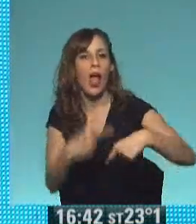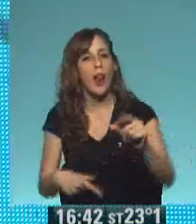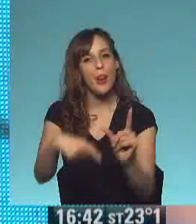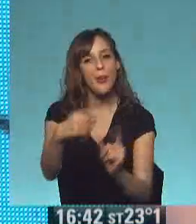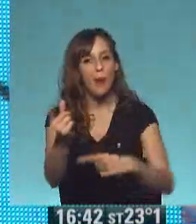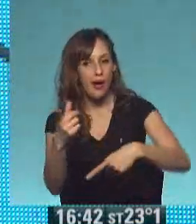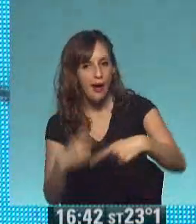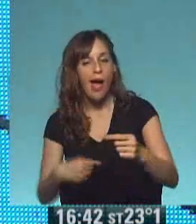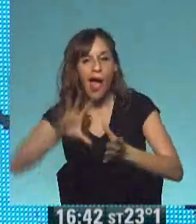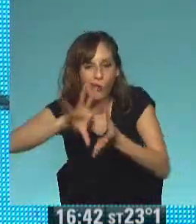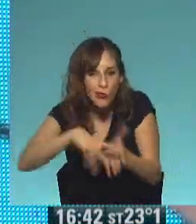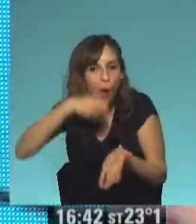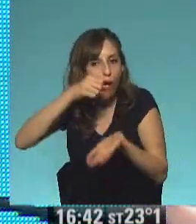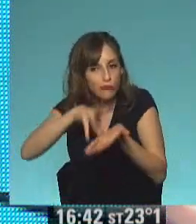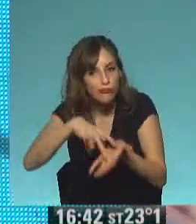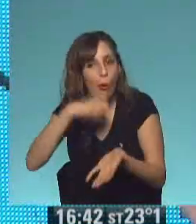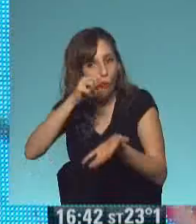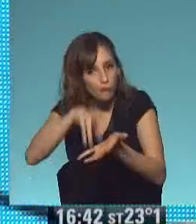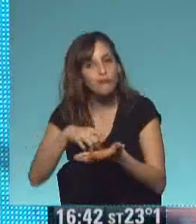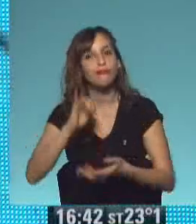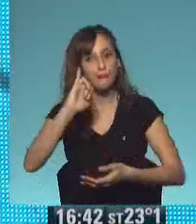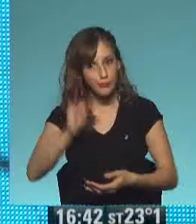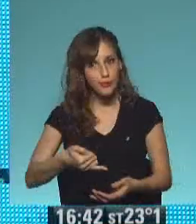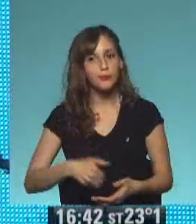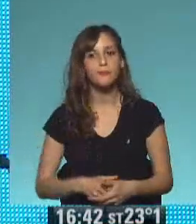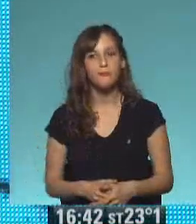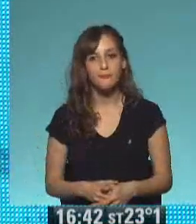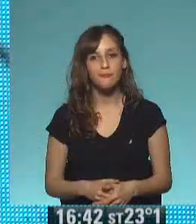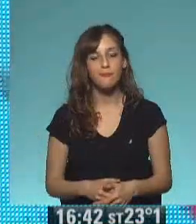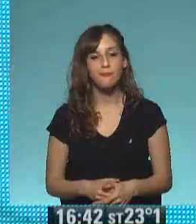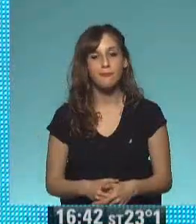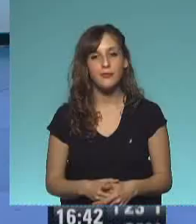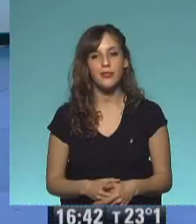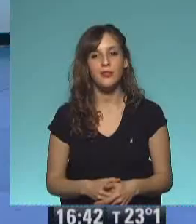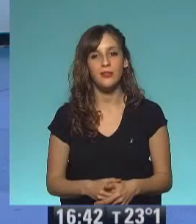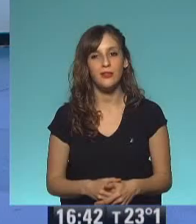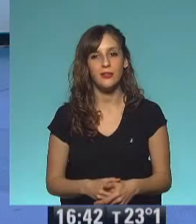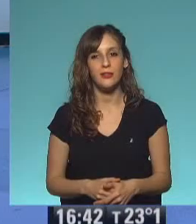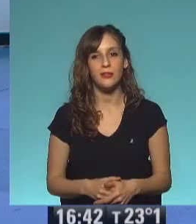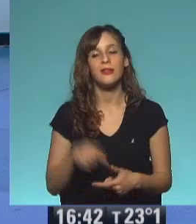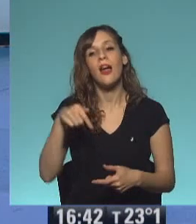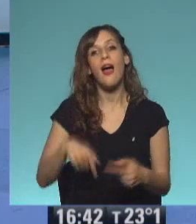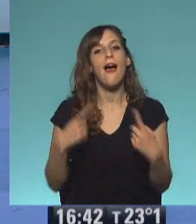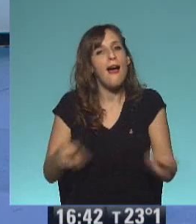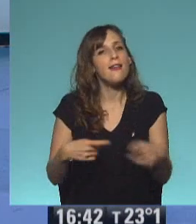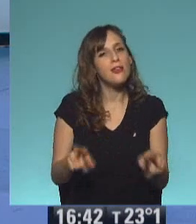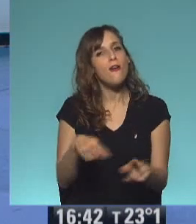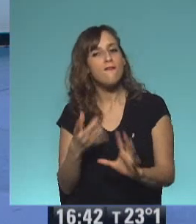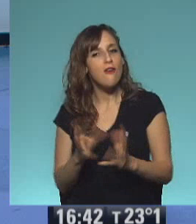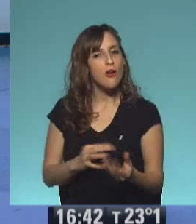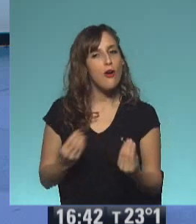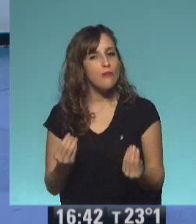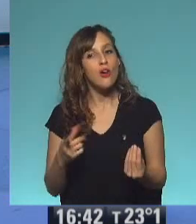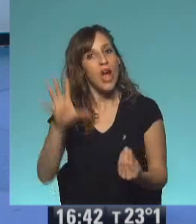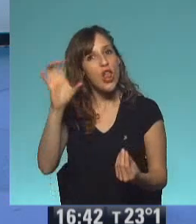ahora papa batata albahaca baratas ritmo del candombe te acordás que nos enseñó el